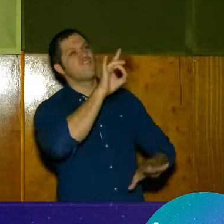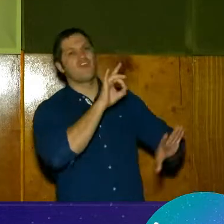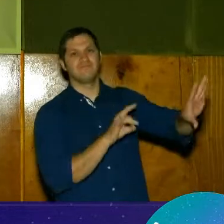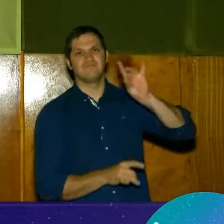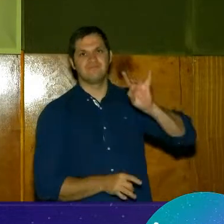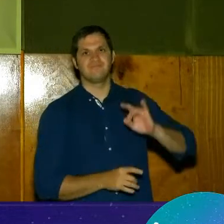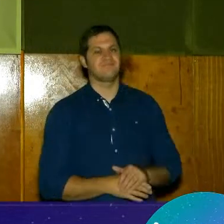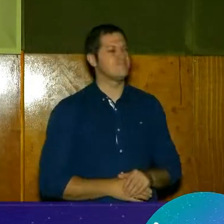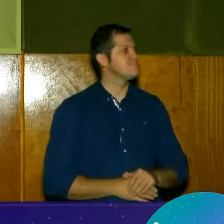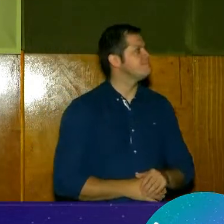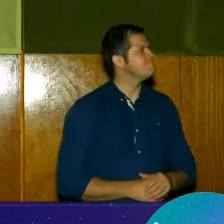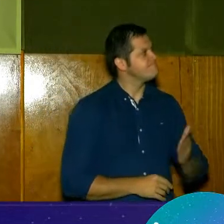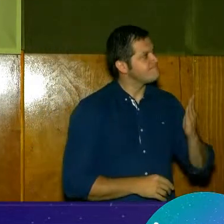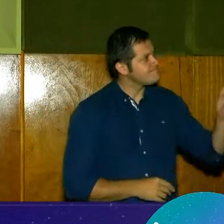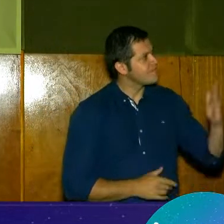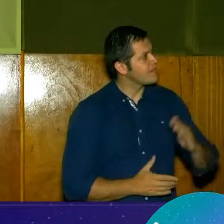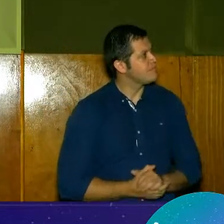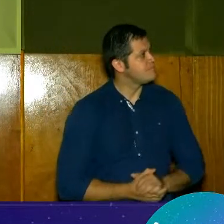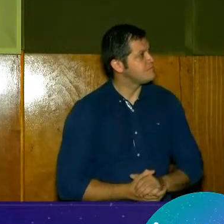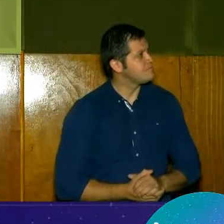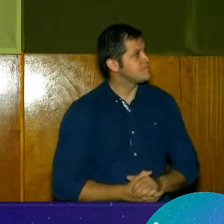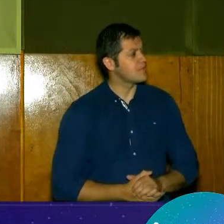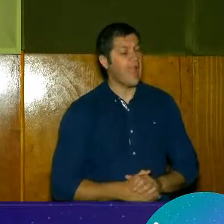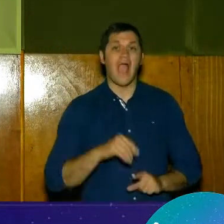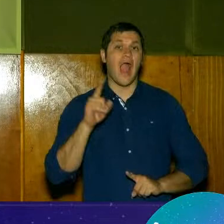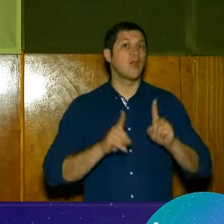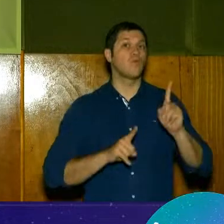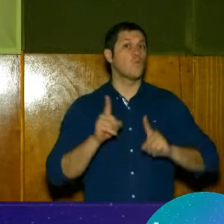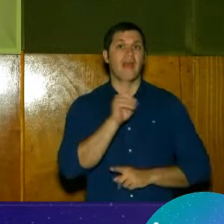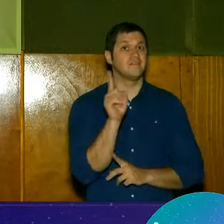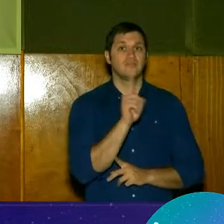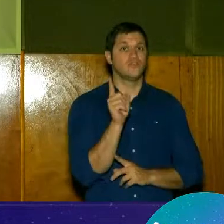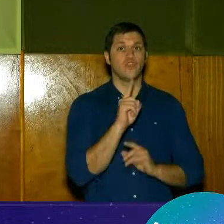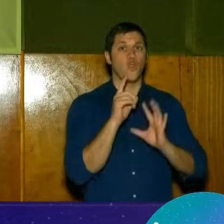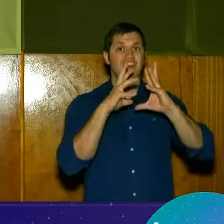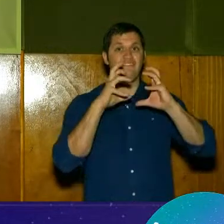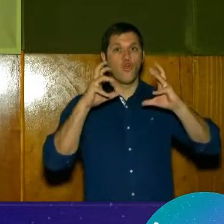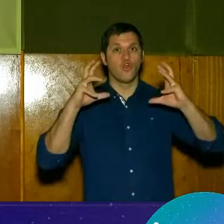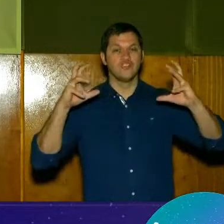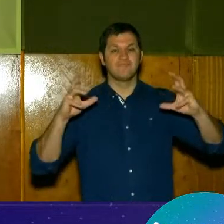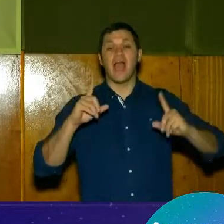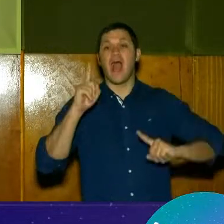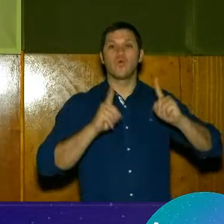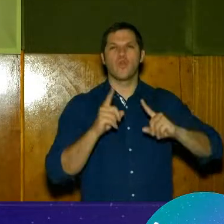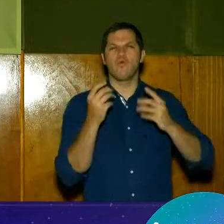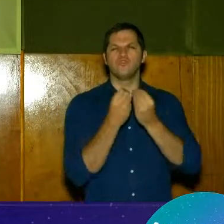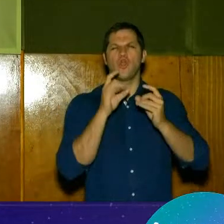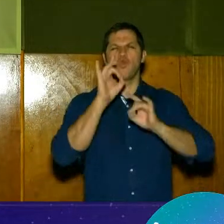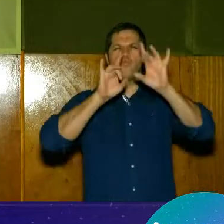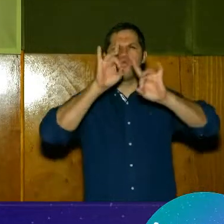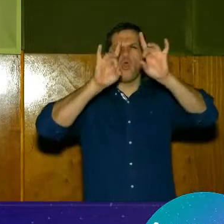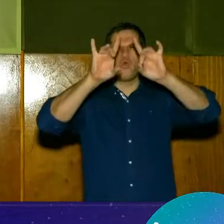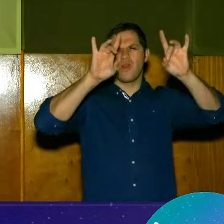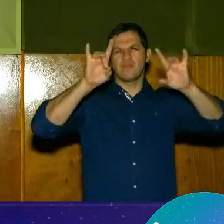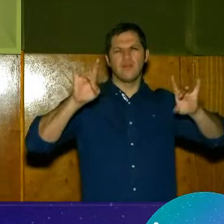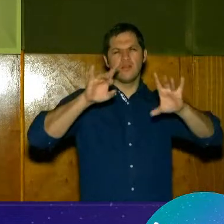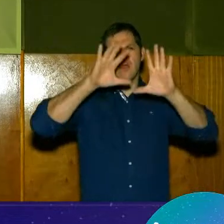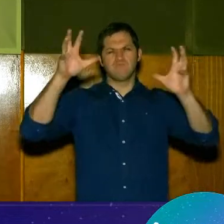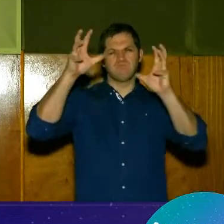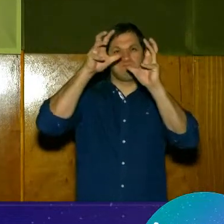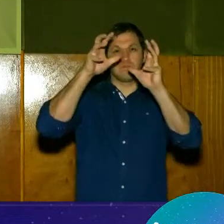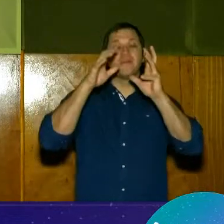muchas de ellas seguramente las descubrió carolyn y herschel con william herschel y ésta de acá